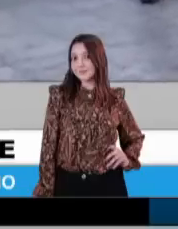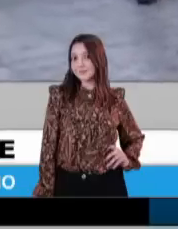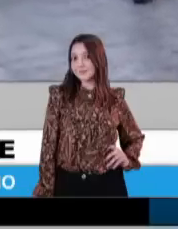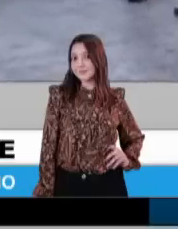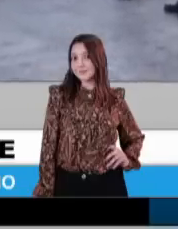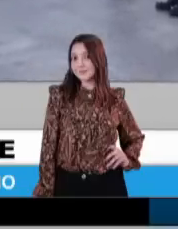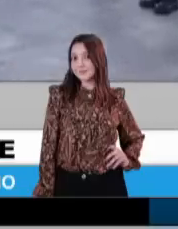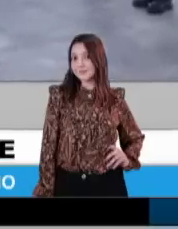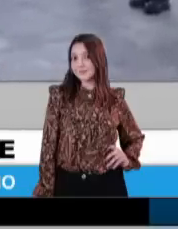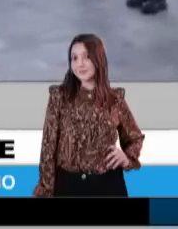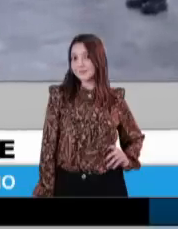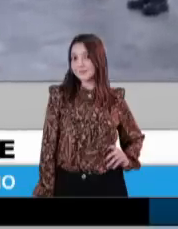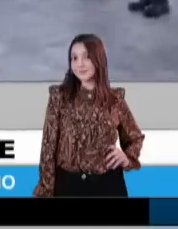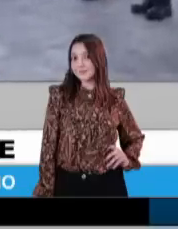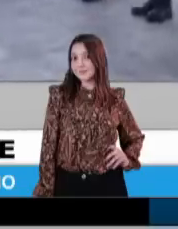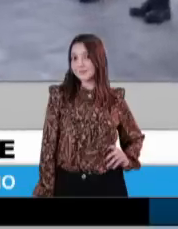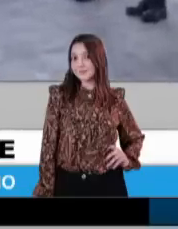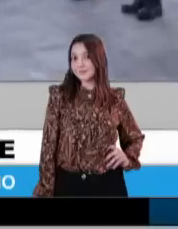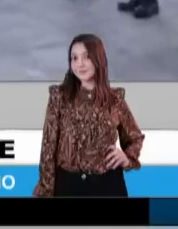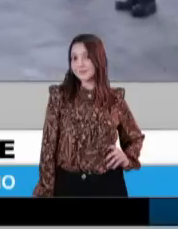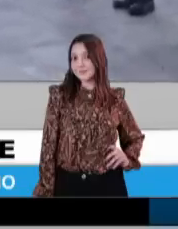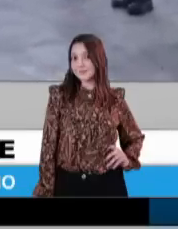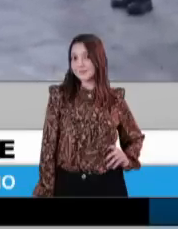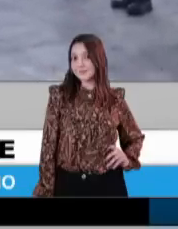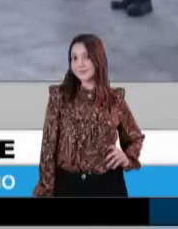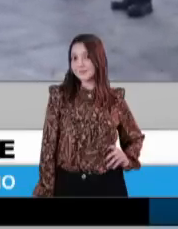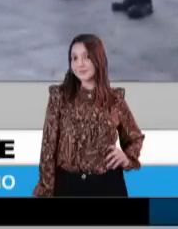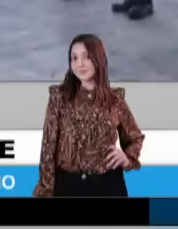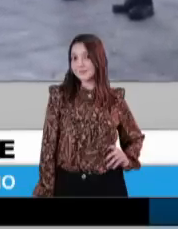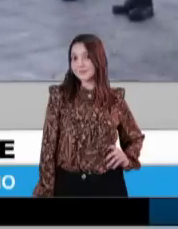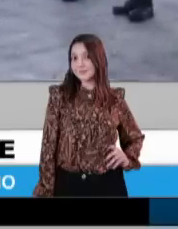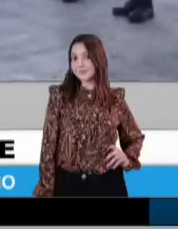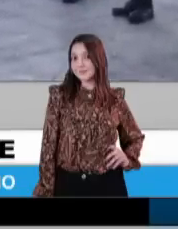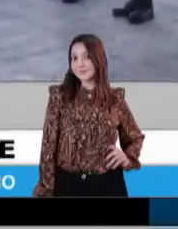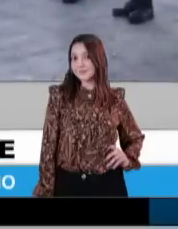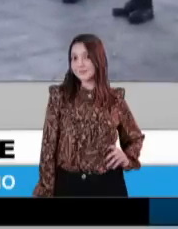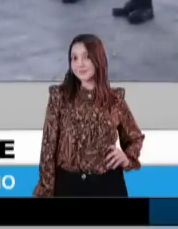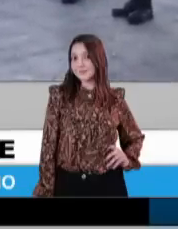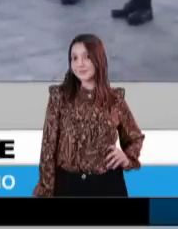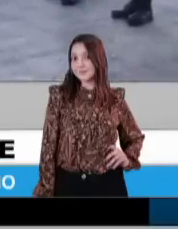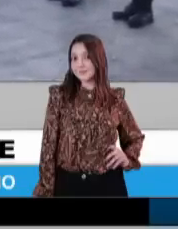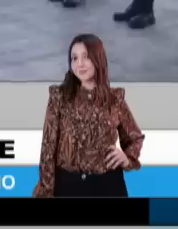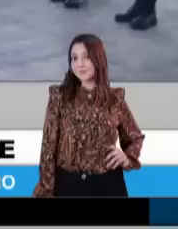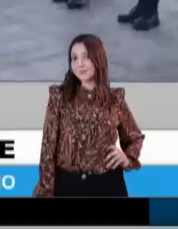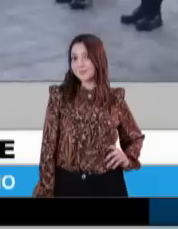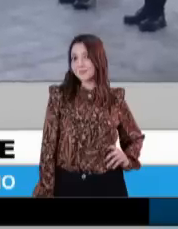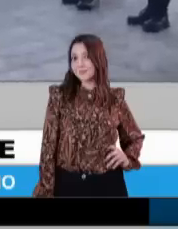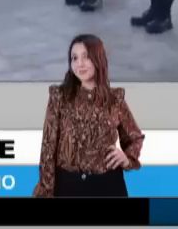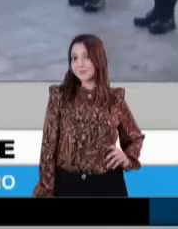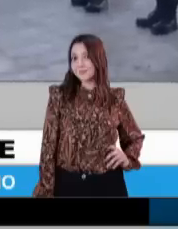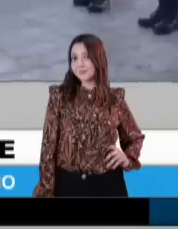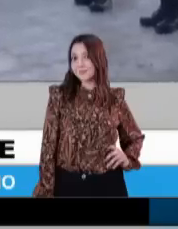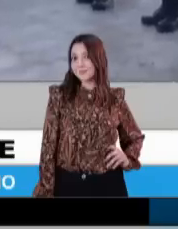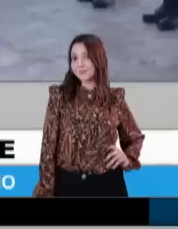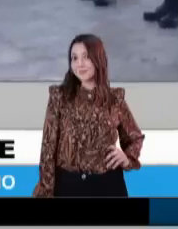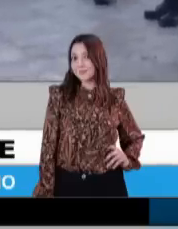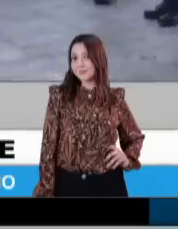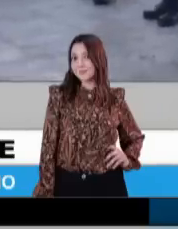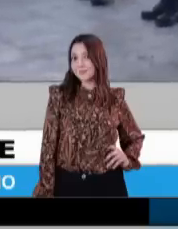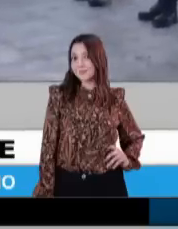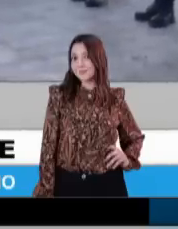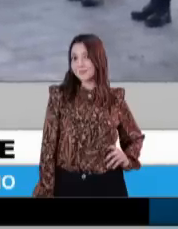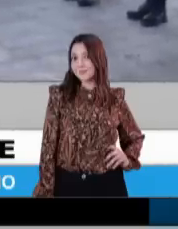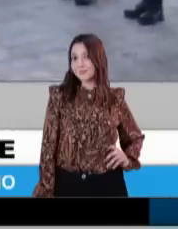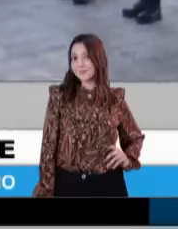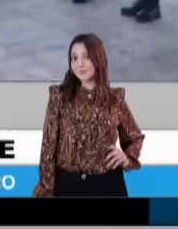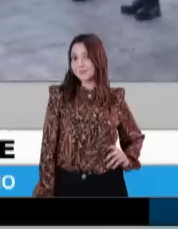cuándo se conocía esta vulnerabilidad. Nosotros sabemos, fuentes de Palacio han indicado que jamás advirtió que acá había un